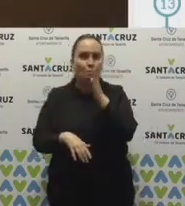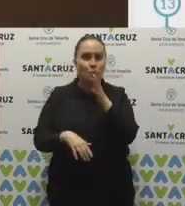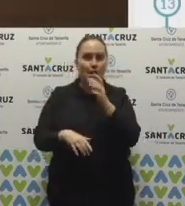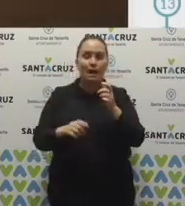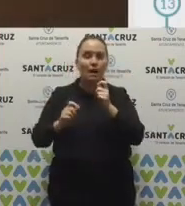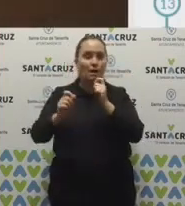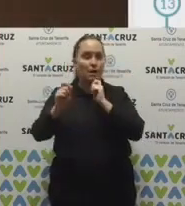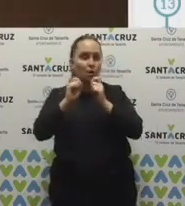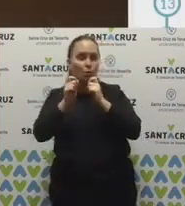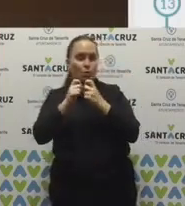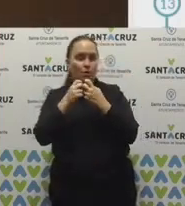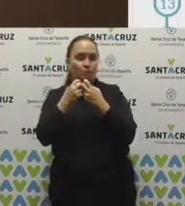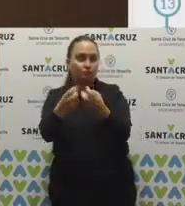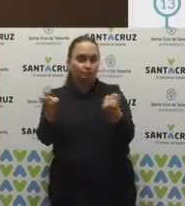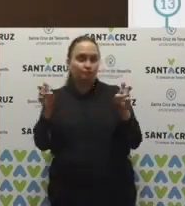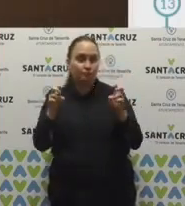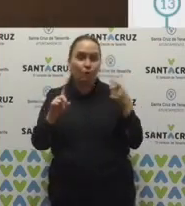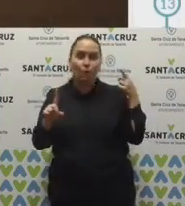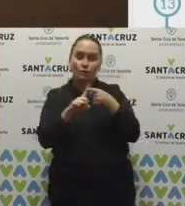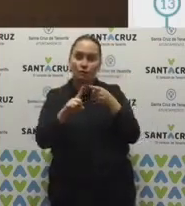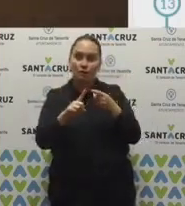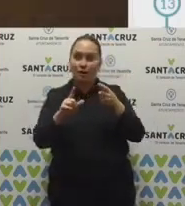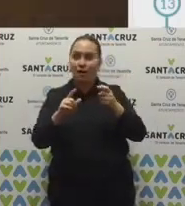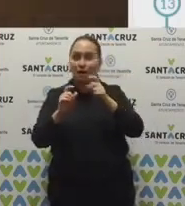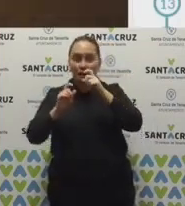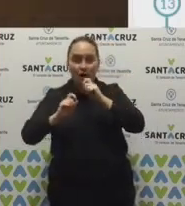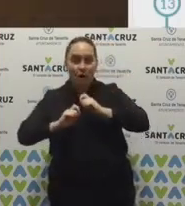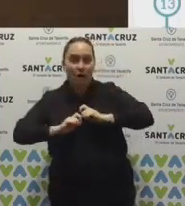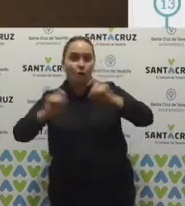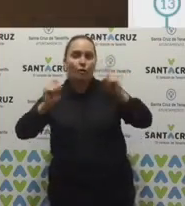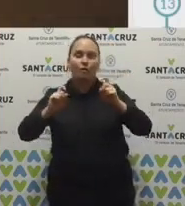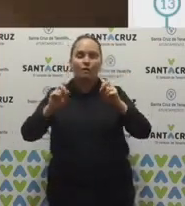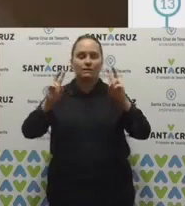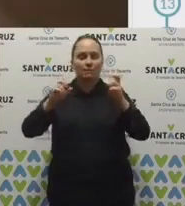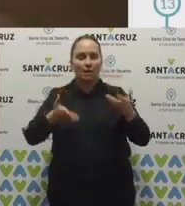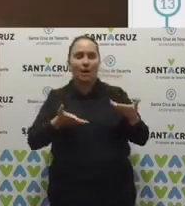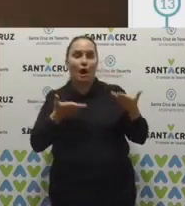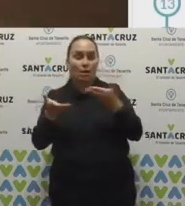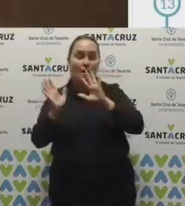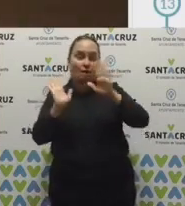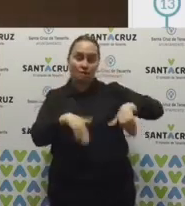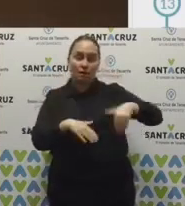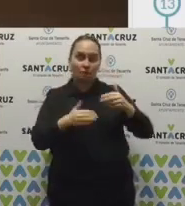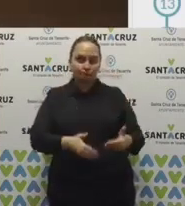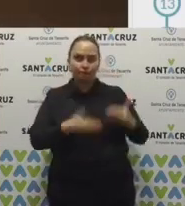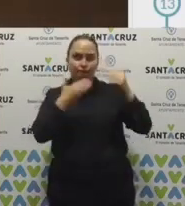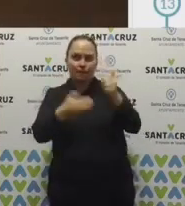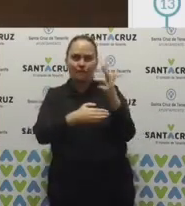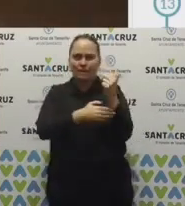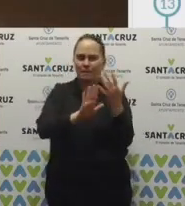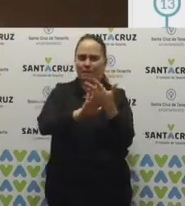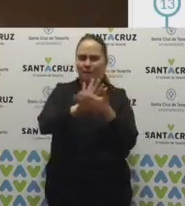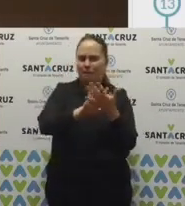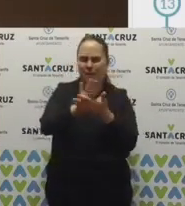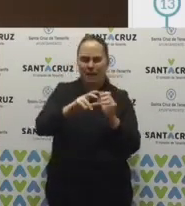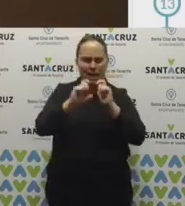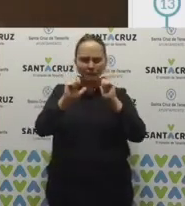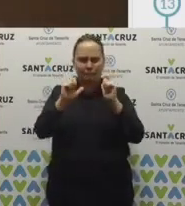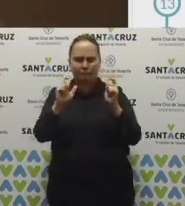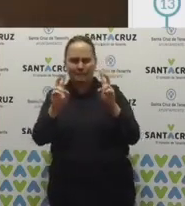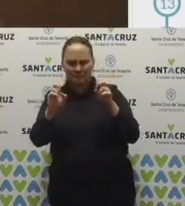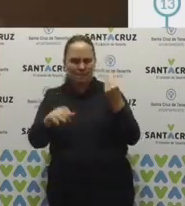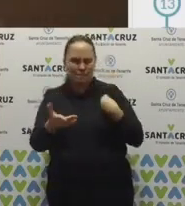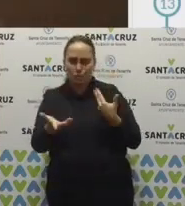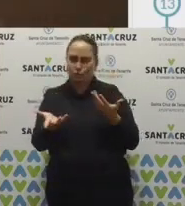una rueda de prensa para anunciar las ayudas y nos cambiaron la reunión para el viernes para hablar sobre las ayudas bueno yo lo que creo que usted no les